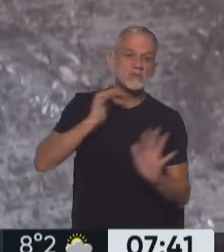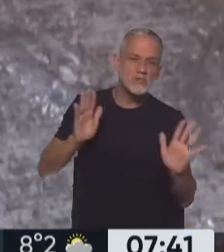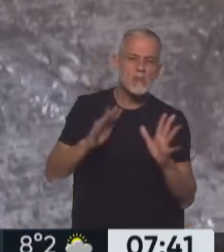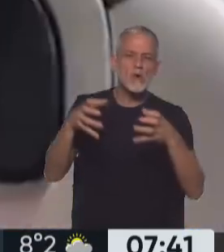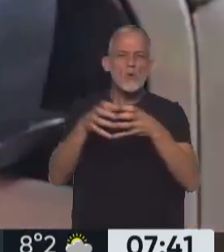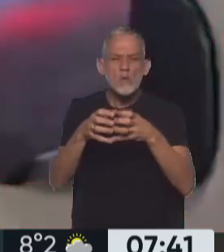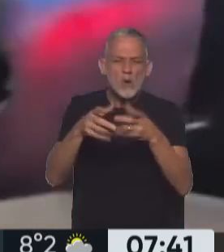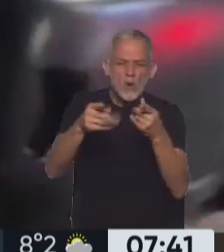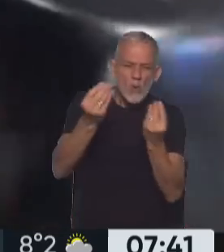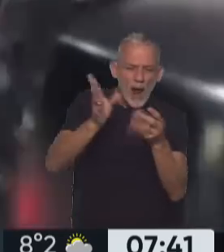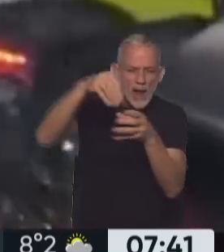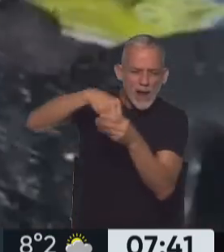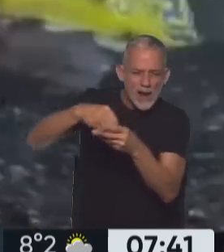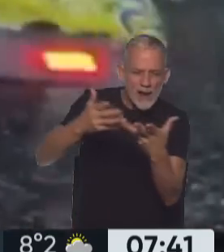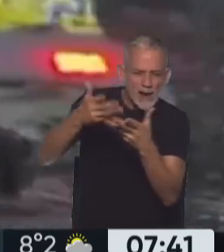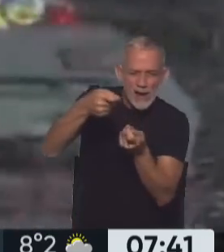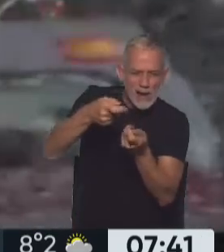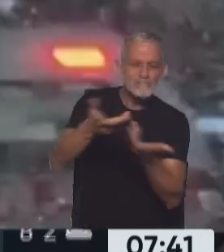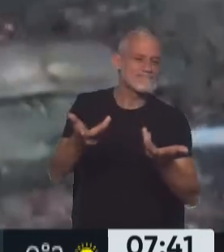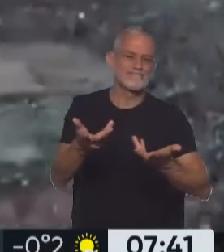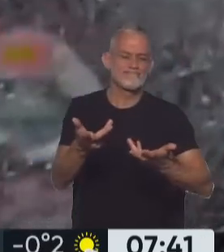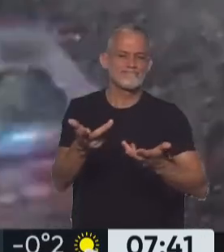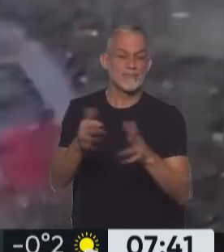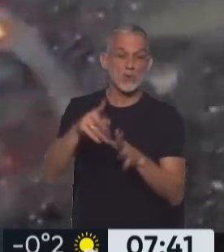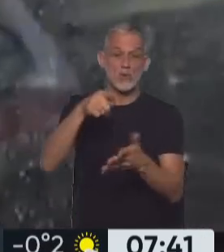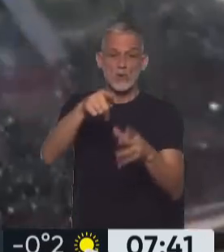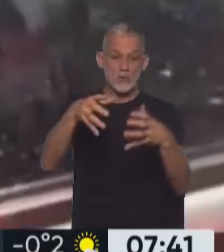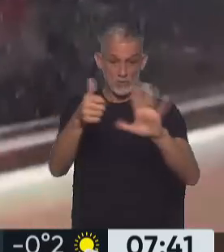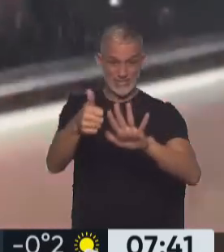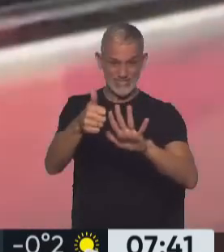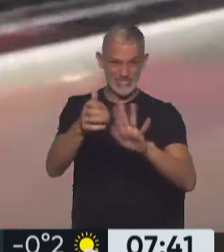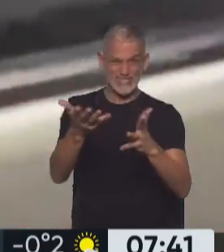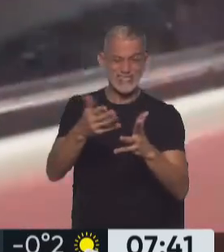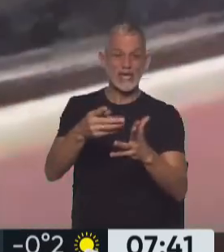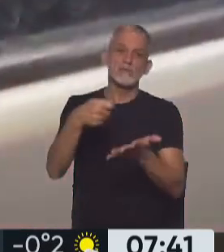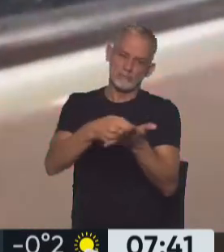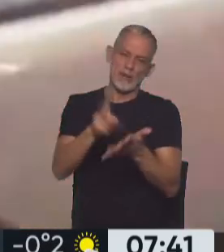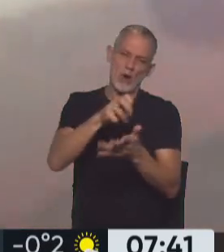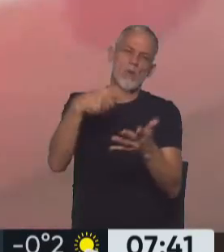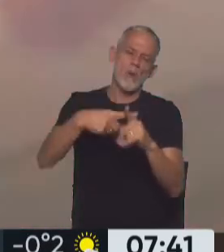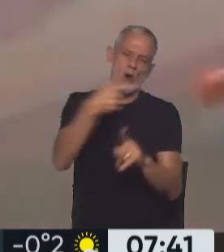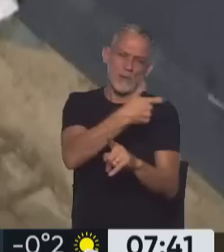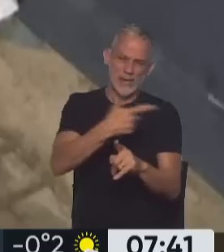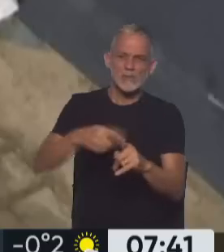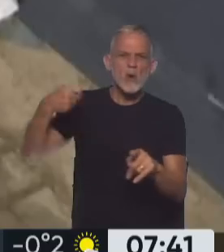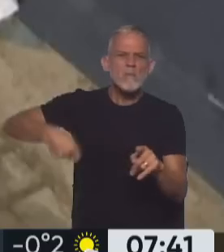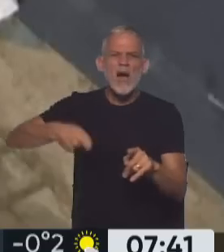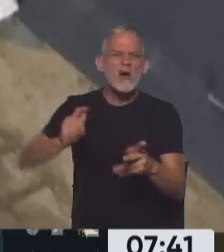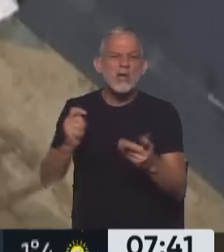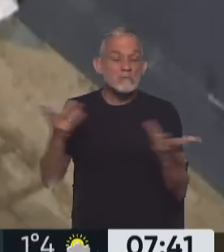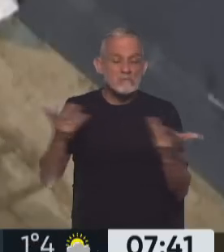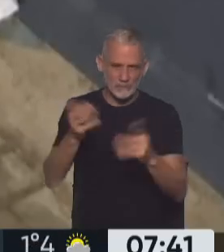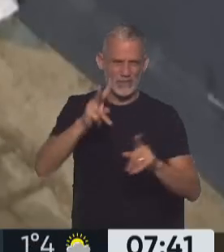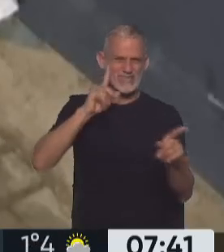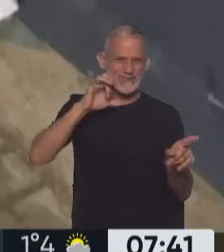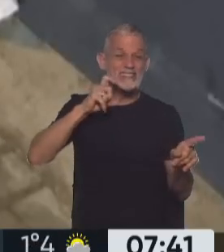grupo en particular es el que está detrás y estos sicarios a quiénes responden y qué objetivos políticos tenían. Y lo que me preguntabas, bueno, sí,